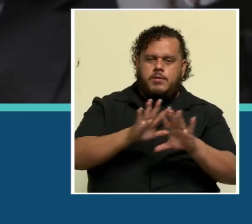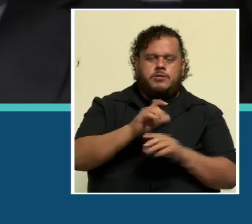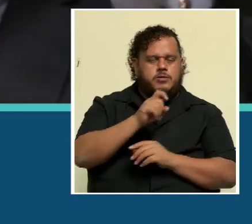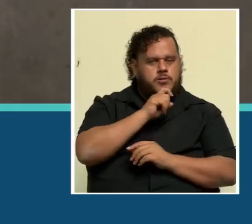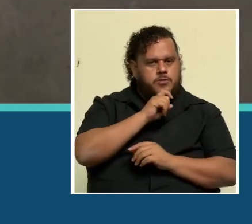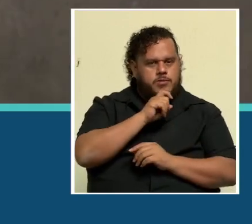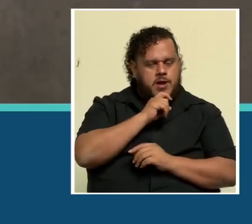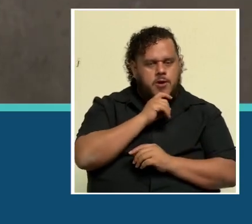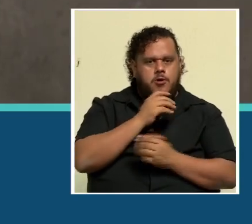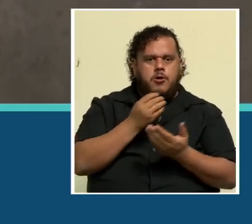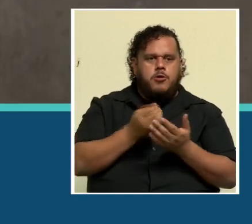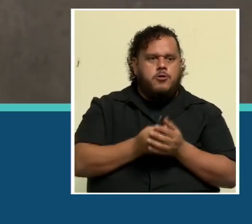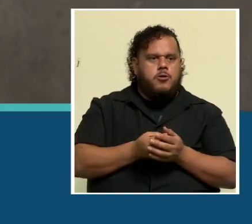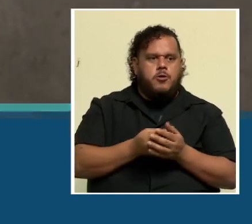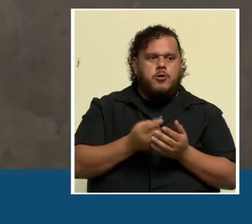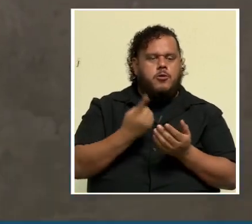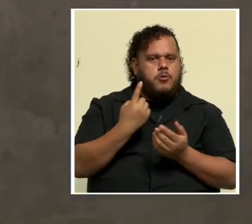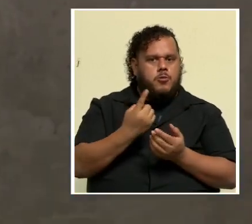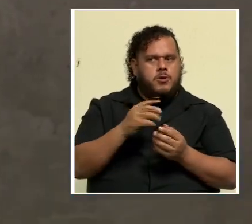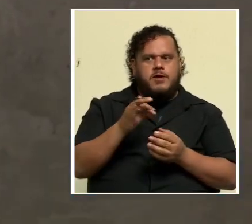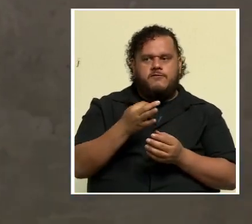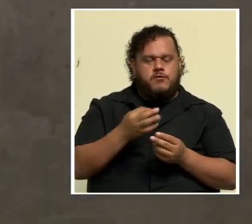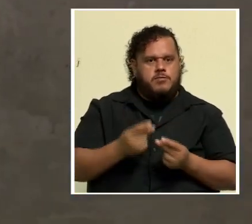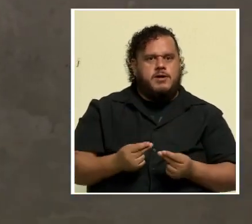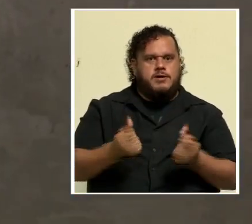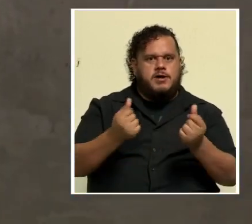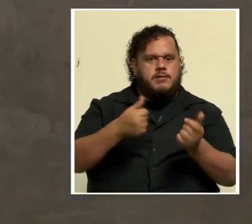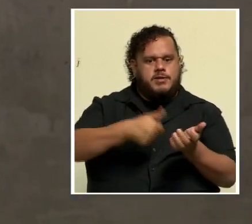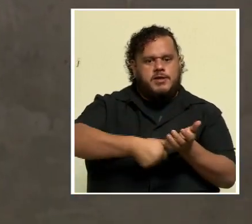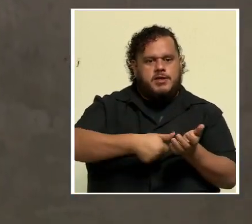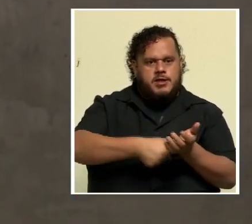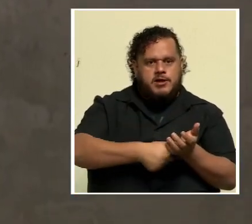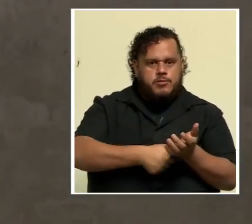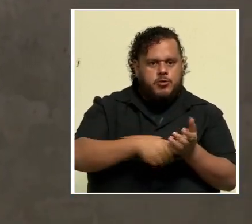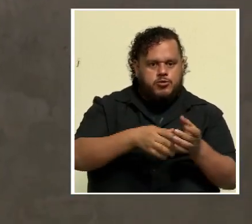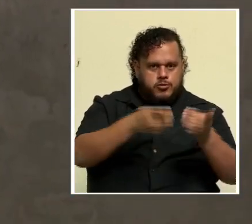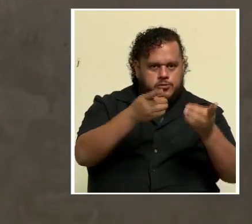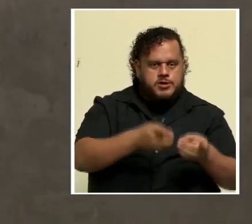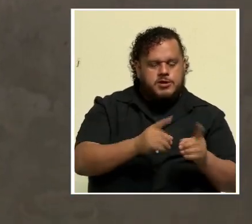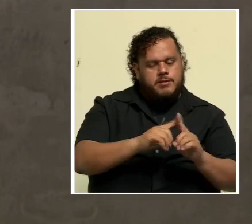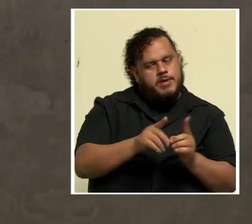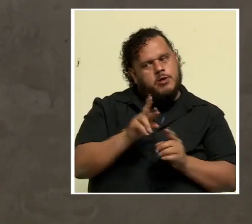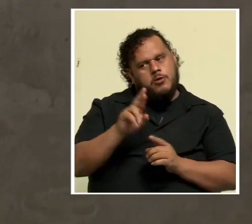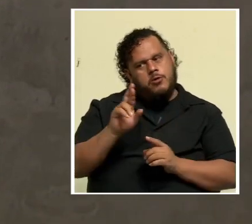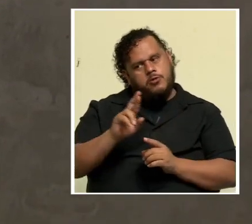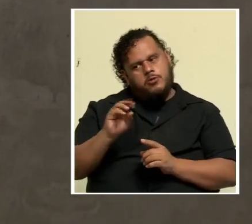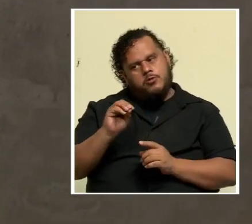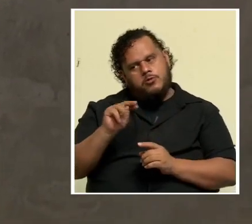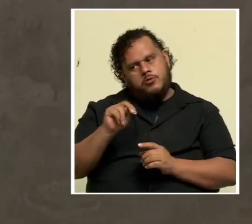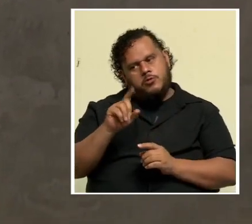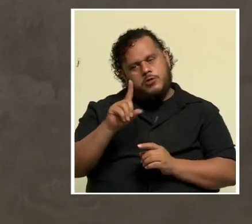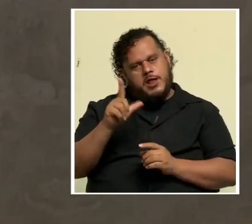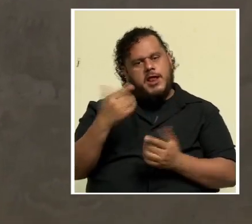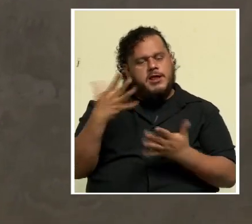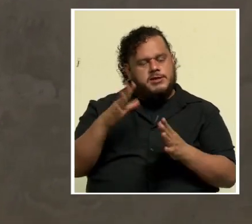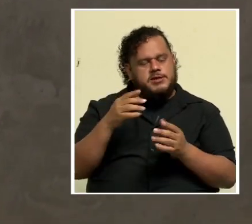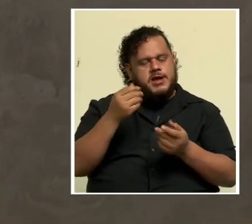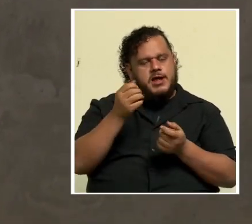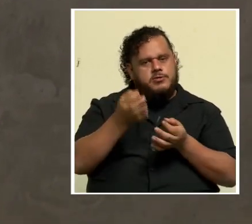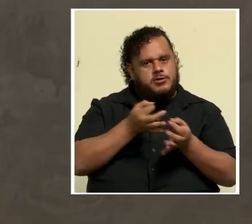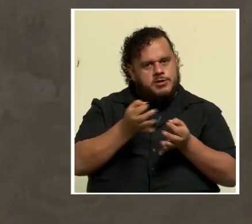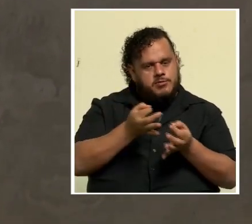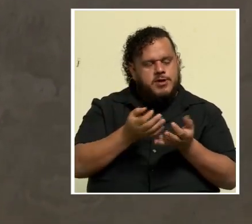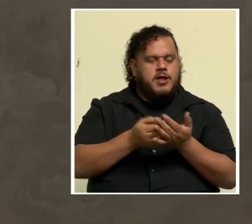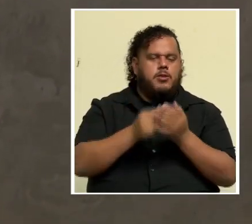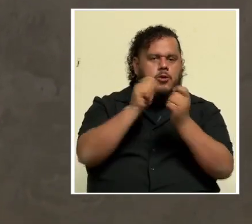una volatilidad en el voto sumamente importante, pero que bueno, ya don Ronald nos iba explicando pues punto a punto cómo se